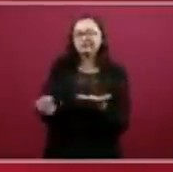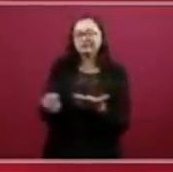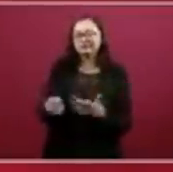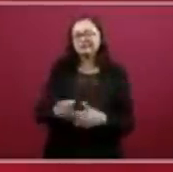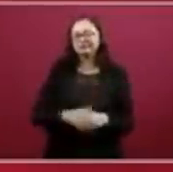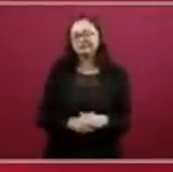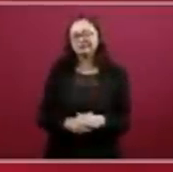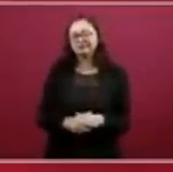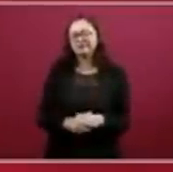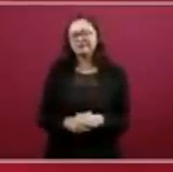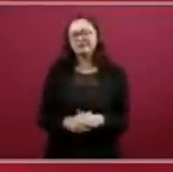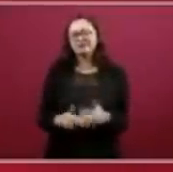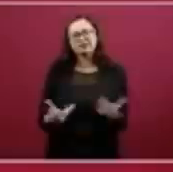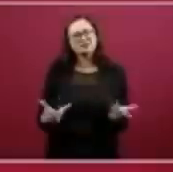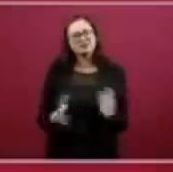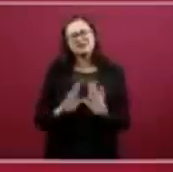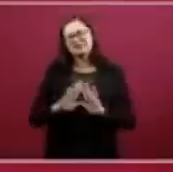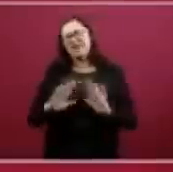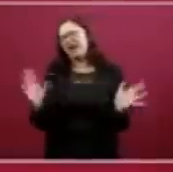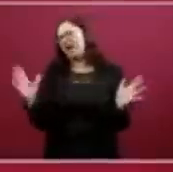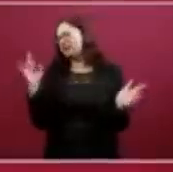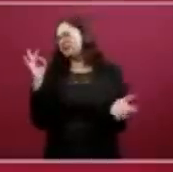contratistas. Entonces, todo eso se termina.